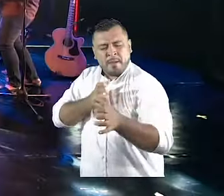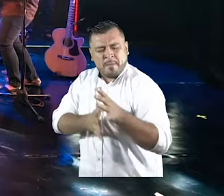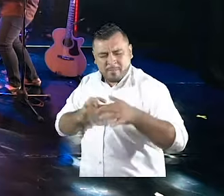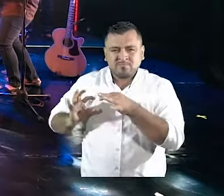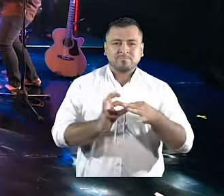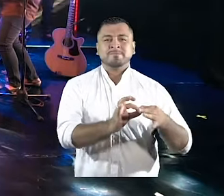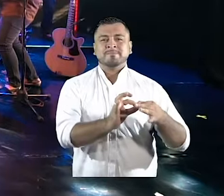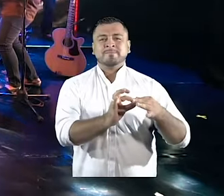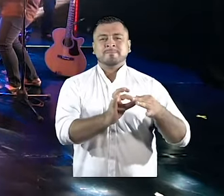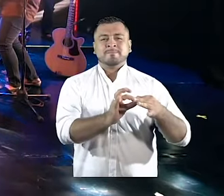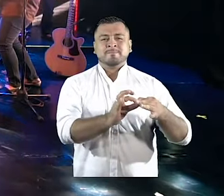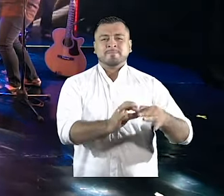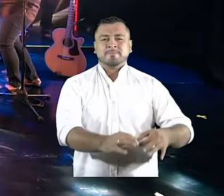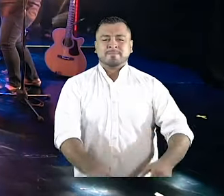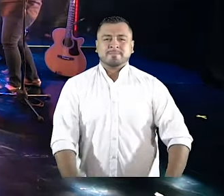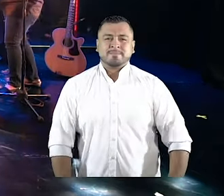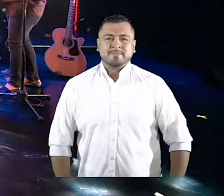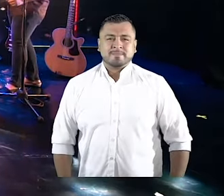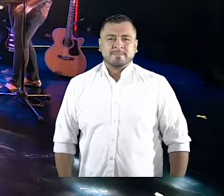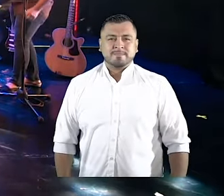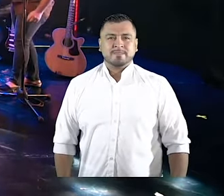vieja roncadora.